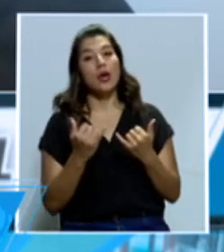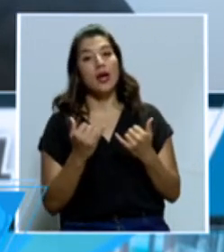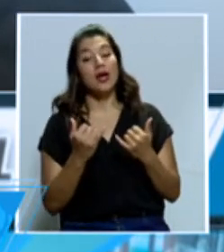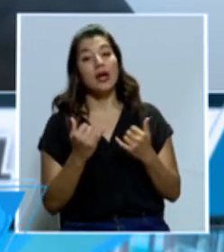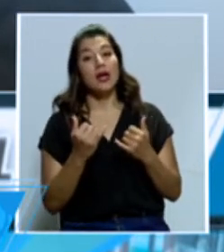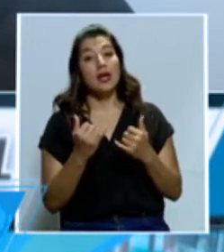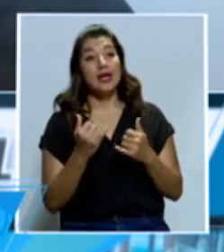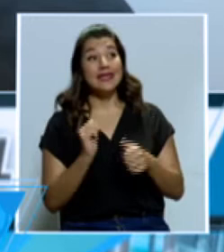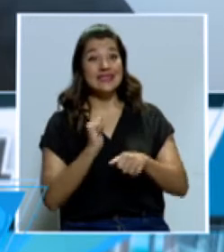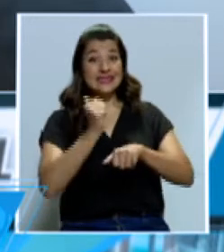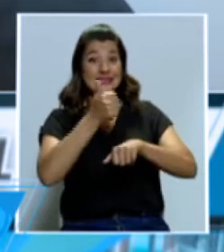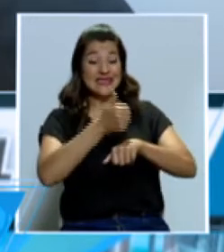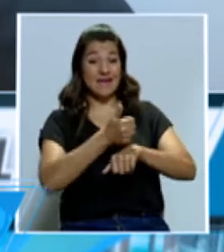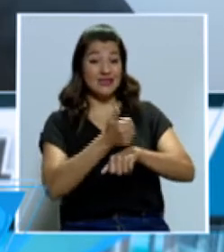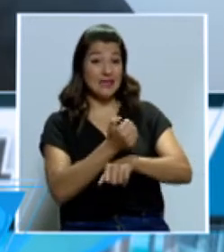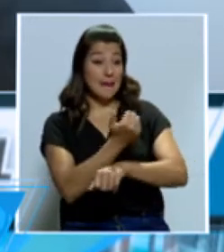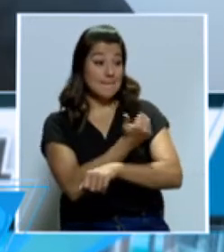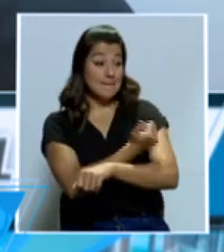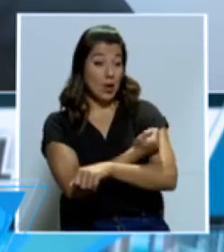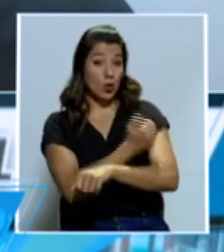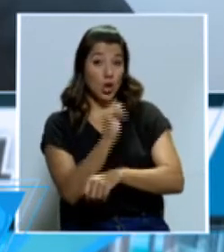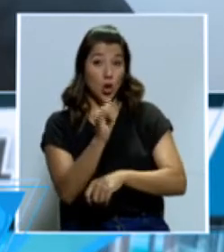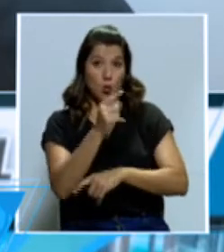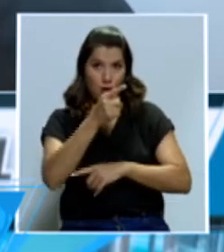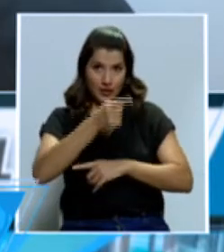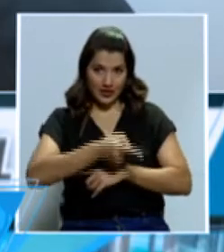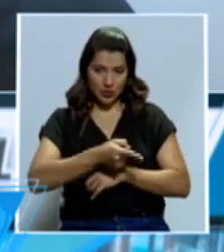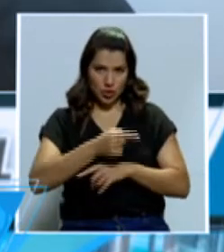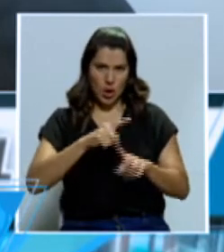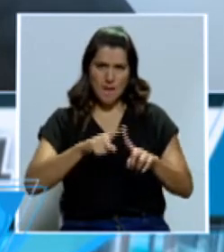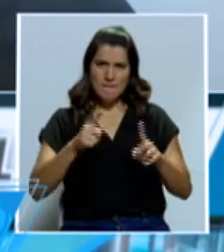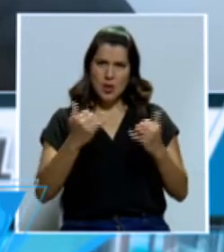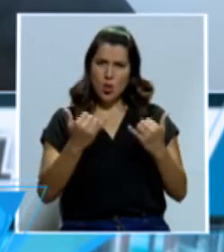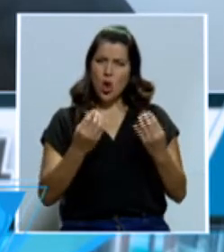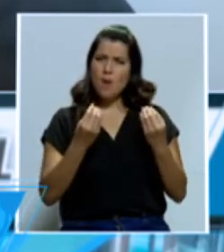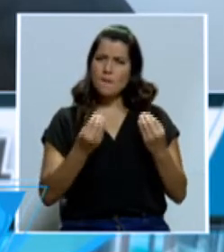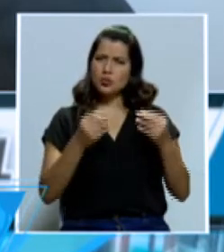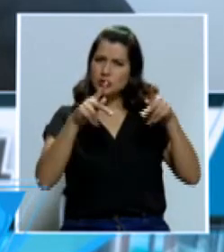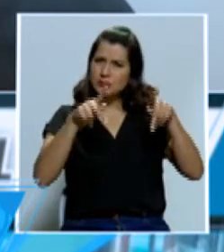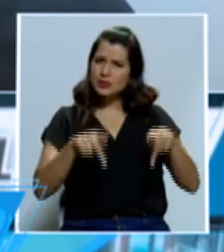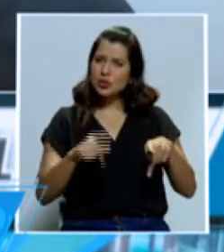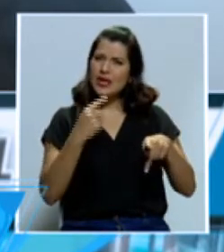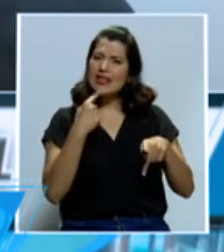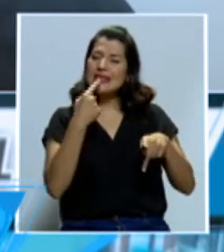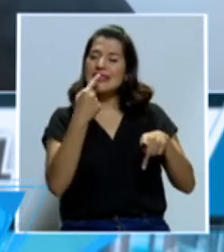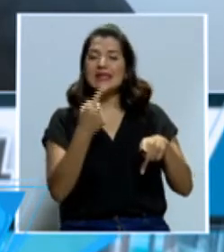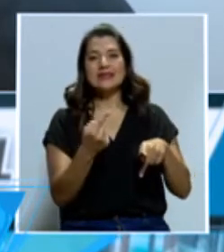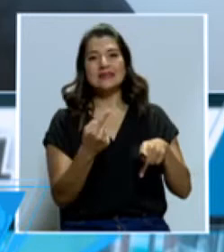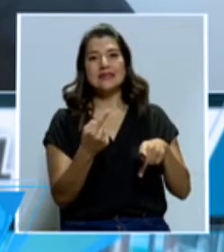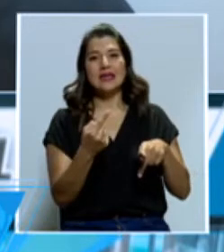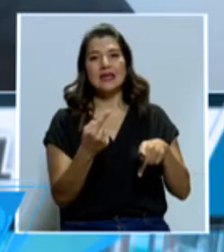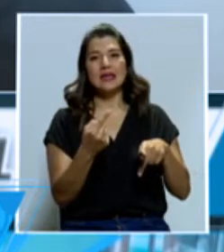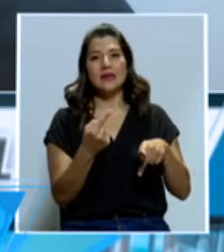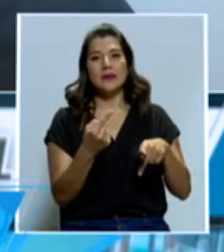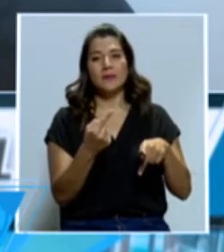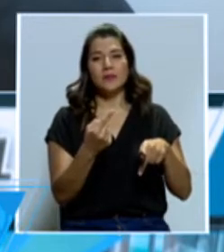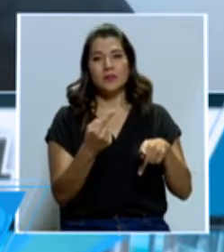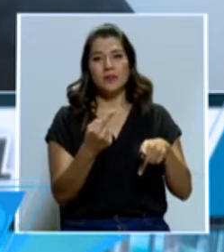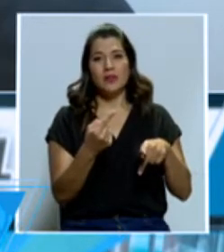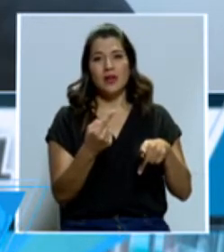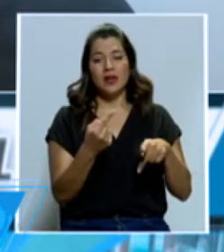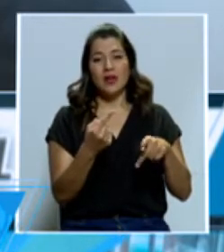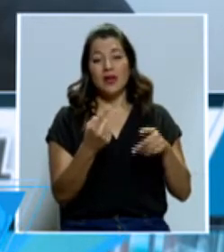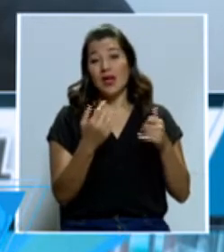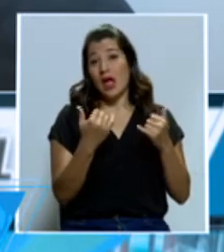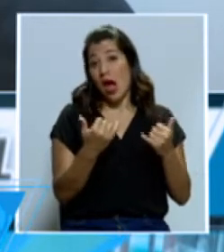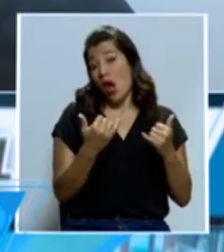aplicación de vacunas como obligatorias. Sin embargo, ahora muchas personas aseguran temer a los efectos de una vacuna contra la